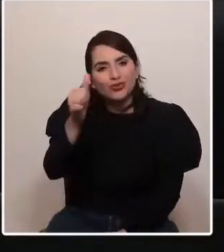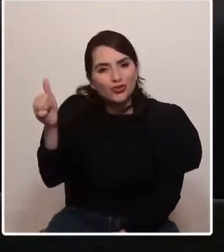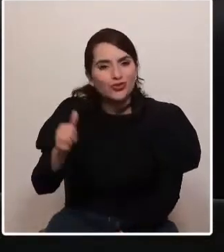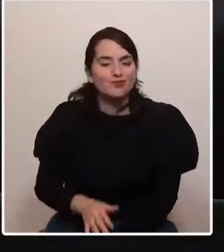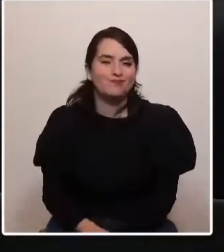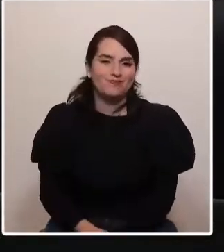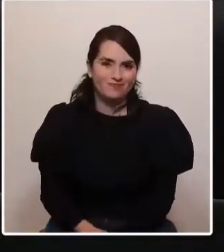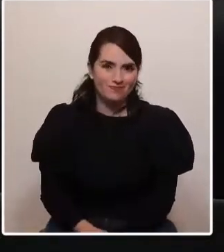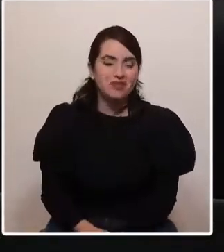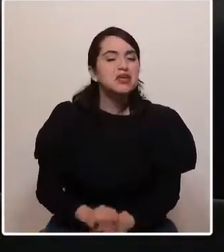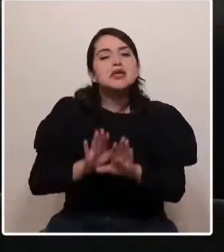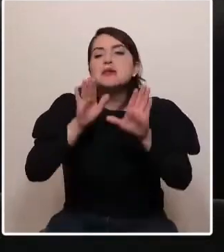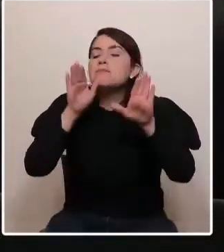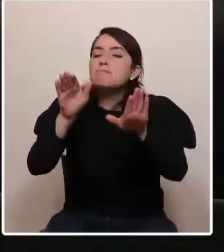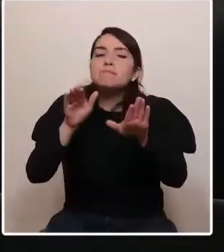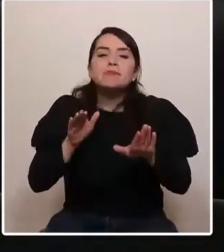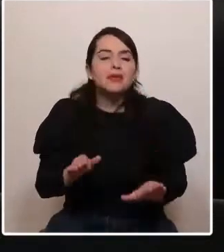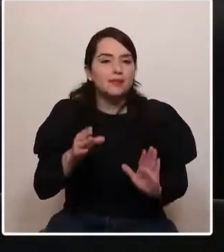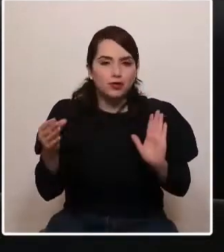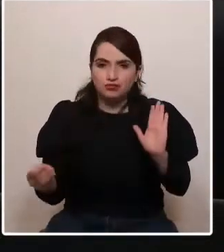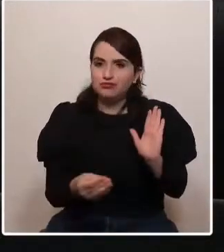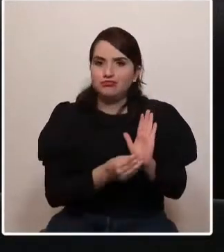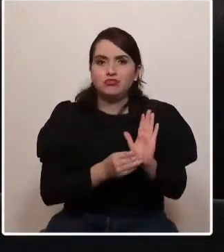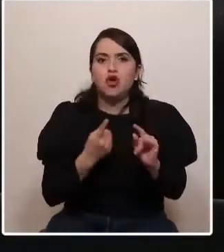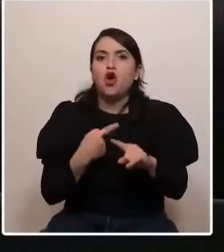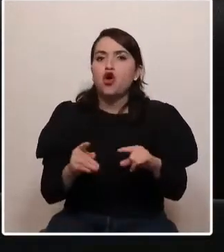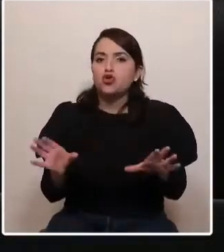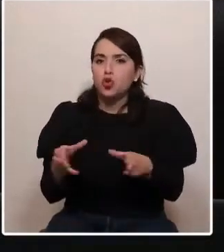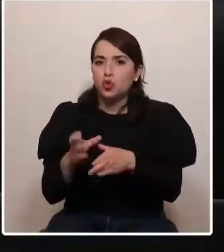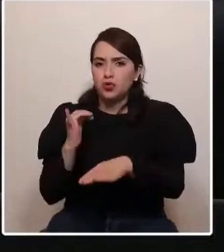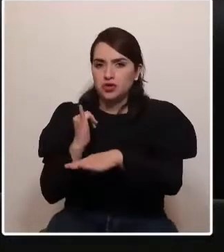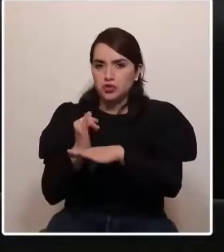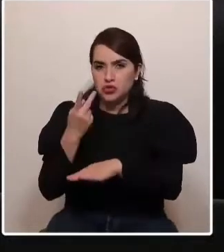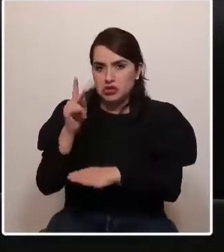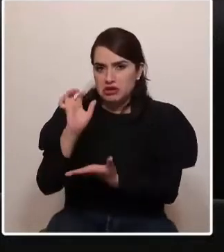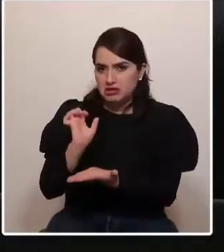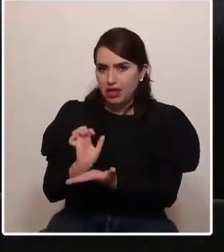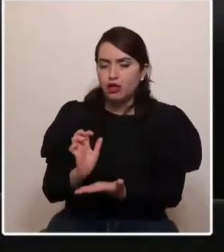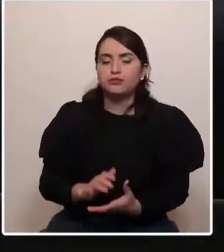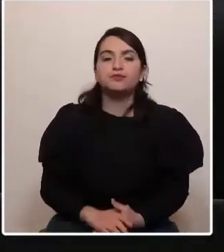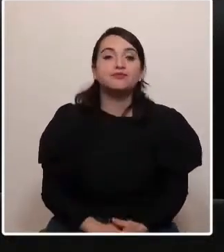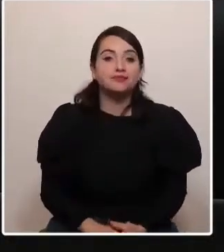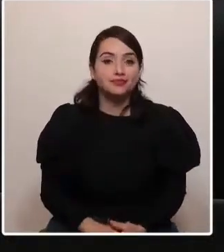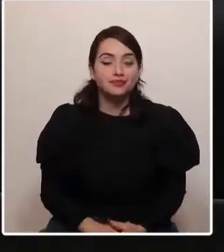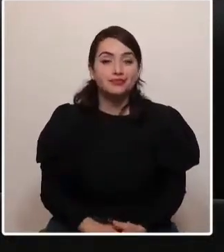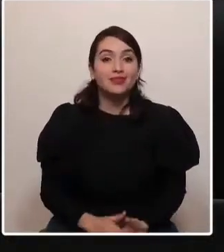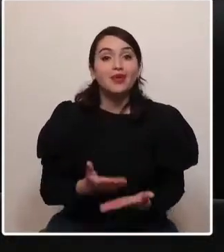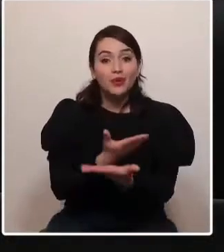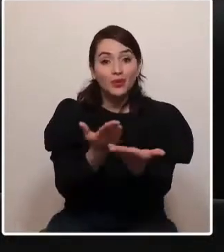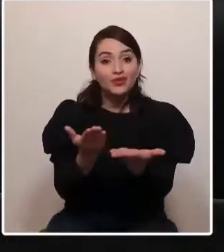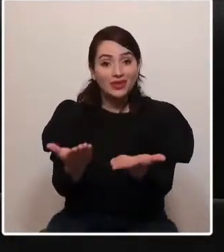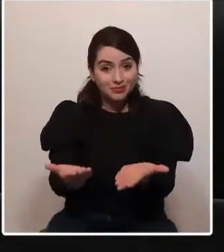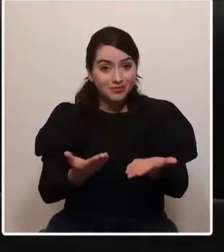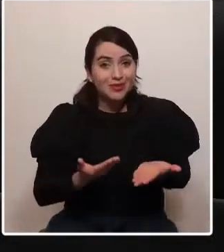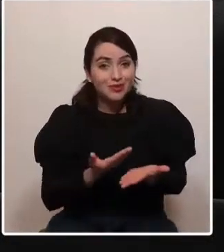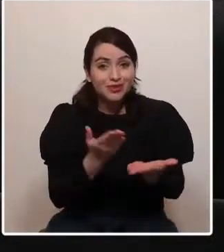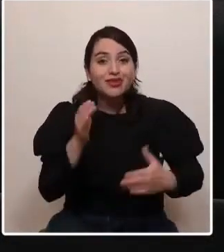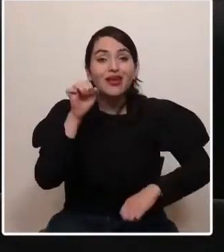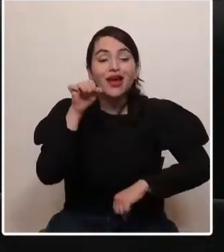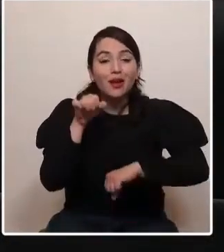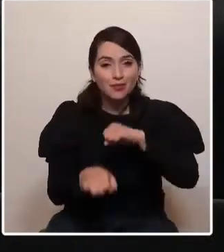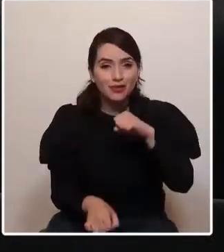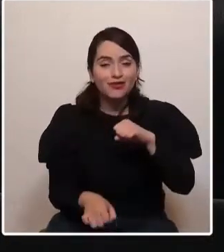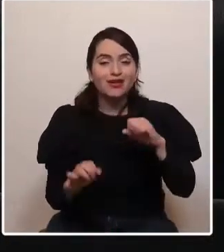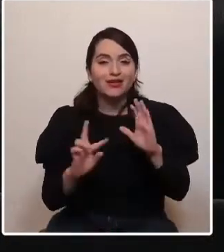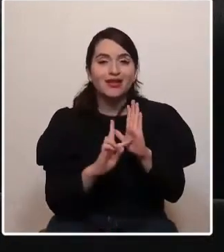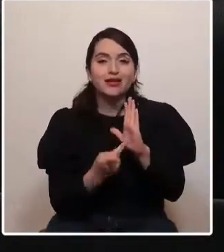ello que no sea igual tratándose de otros órganos del Estado. Por lo anterior, les invito a votar favorablemente la indicación